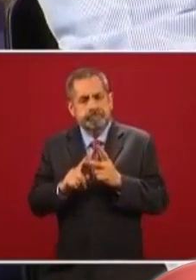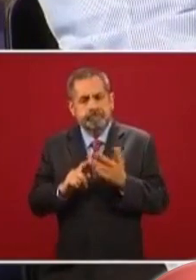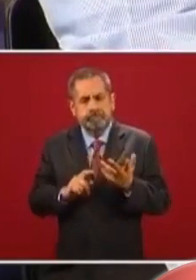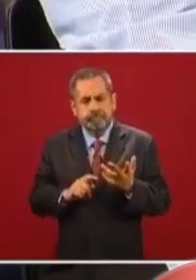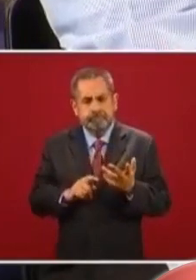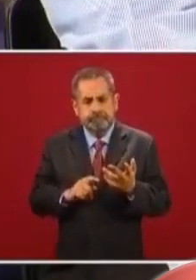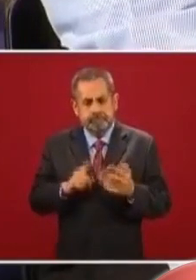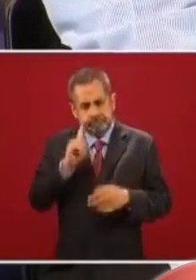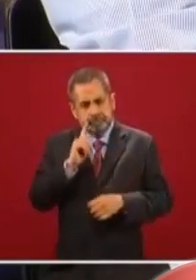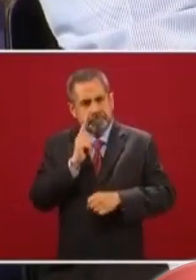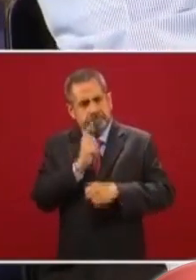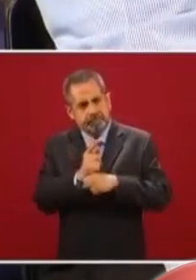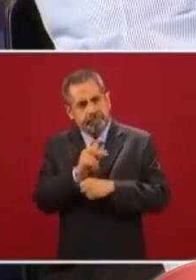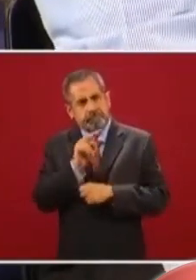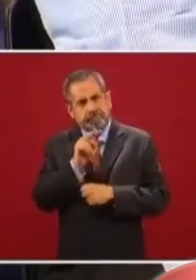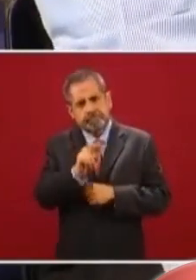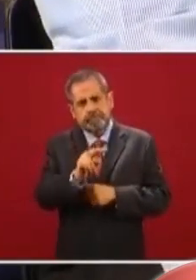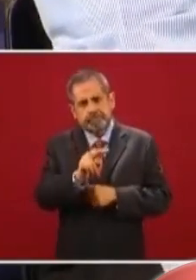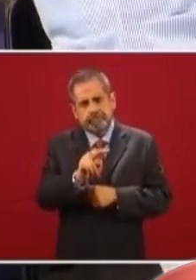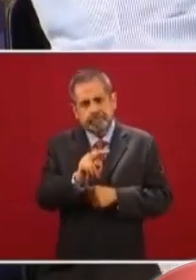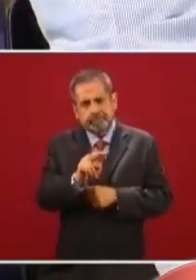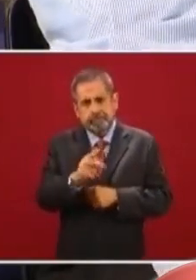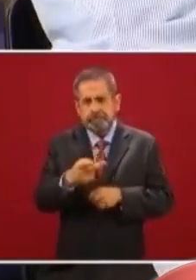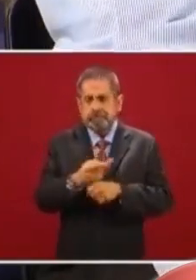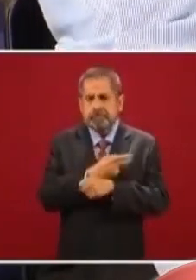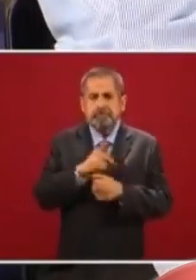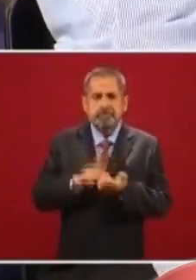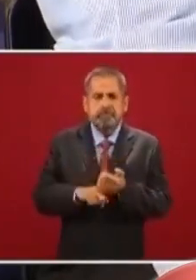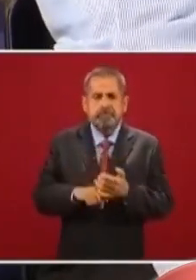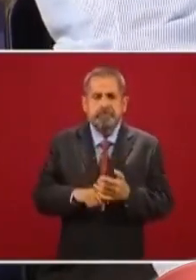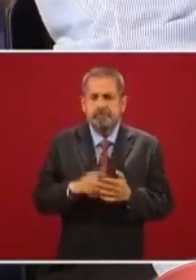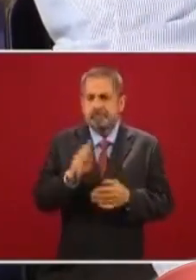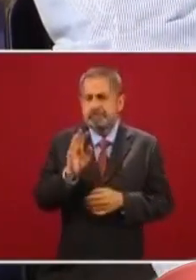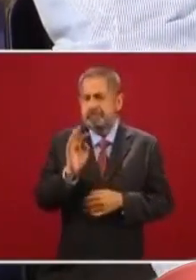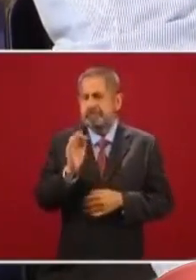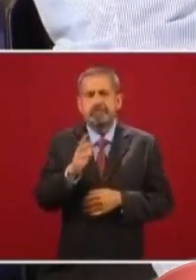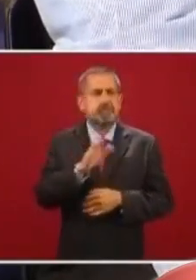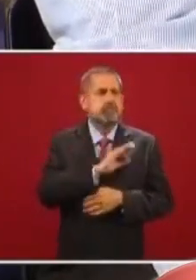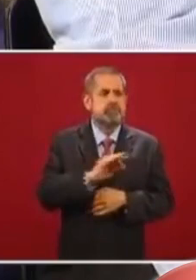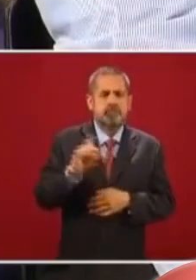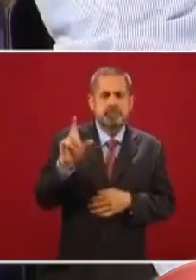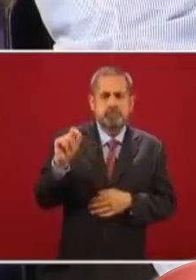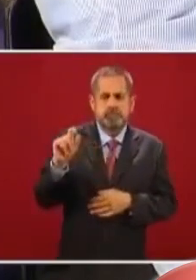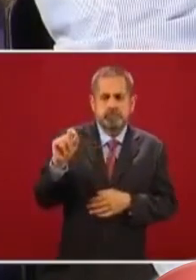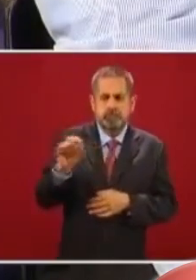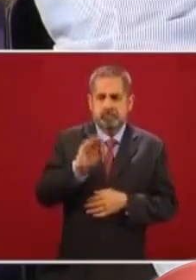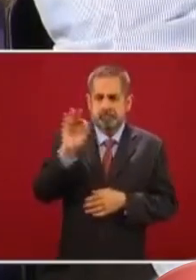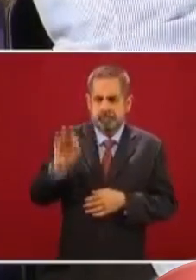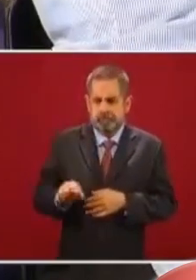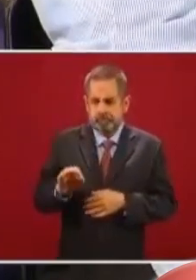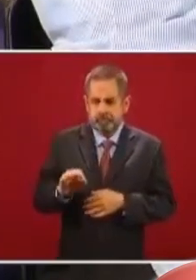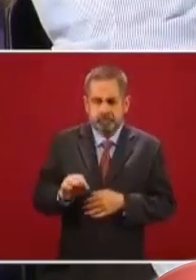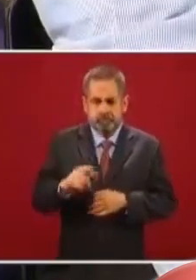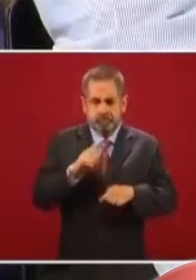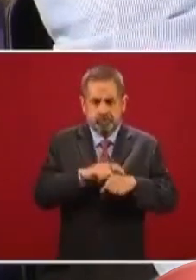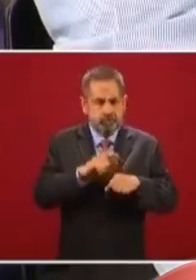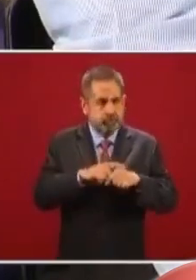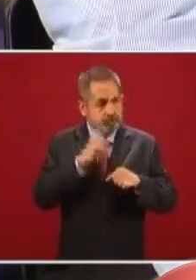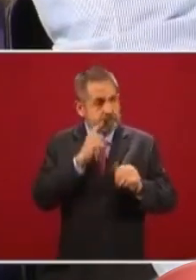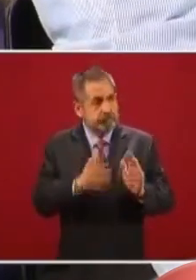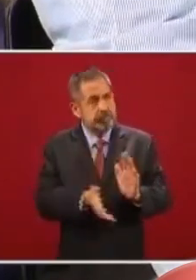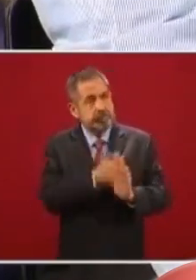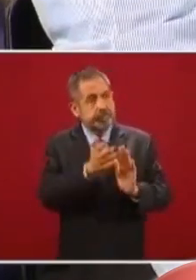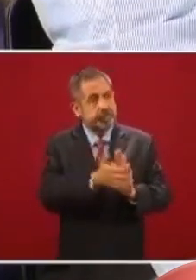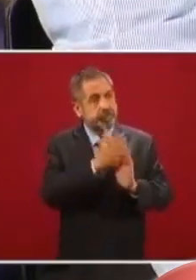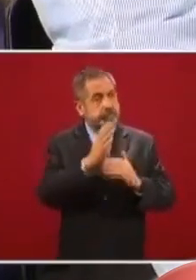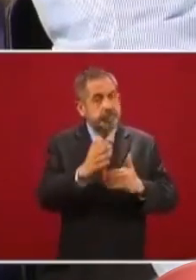pues nos dimos cuenta que han pasado casi el 20% del tiempo disponible para la construcción del